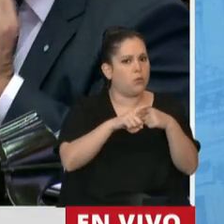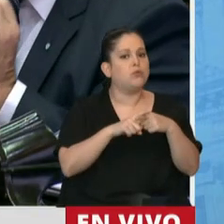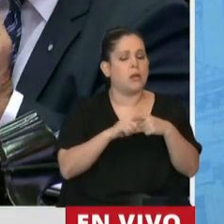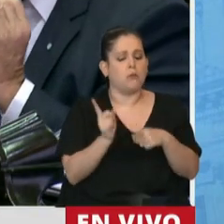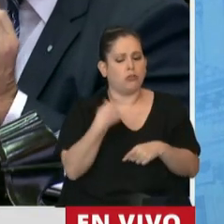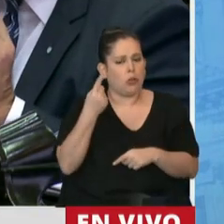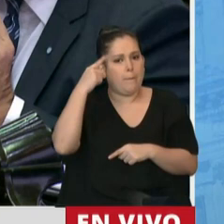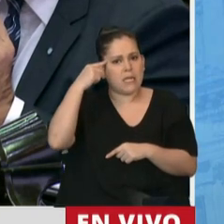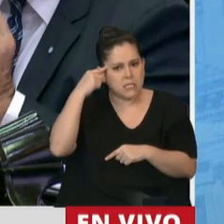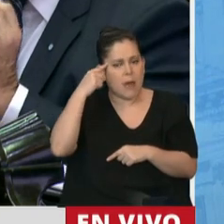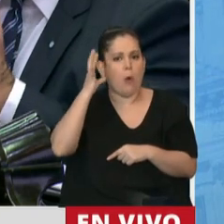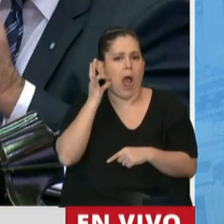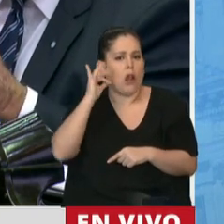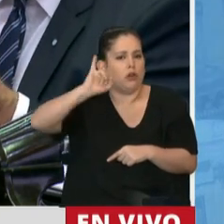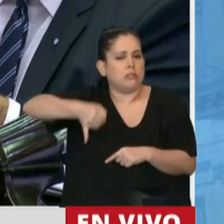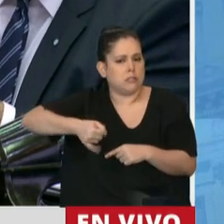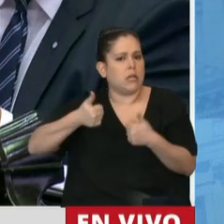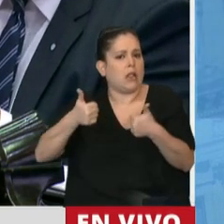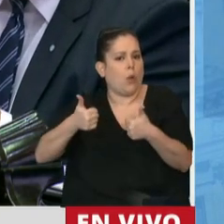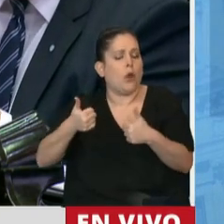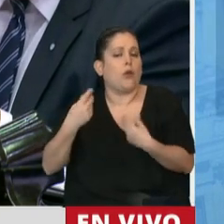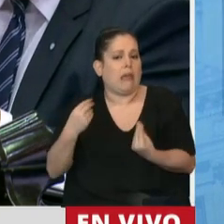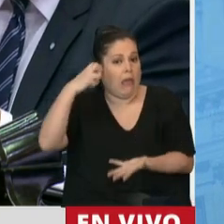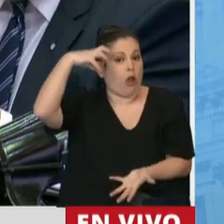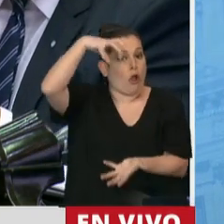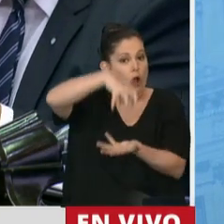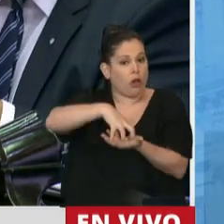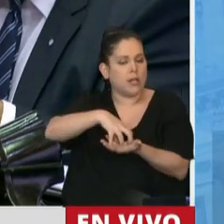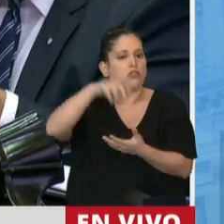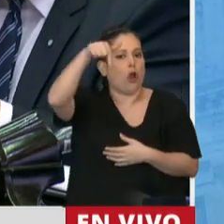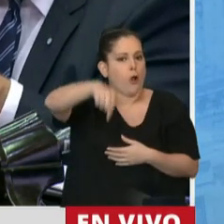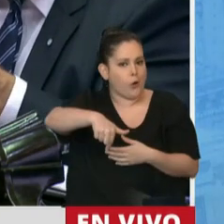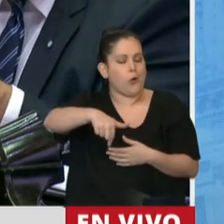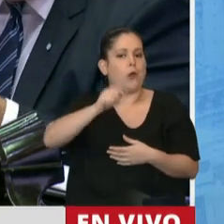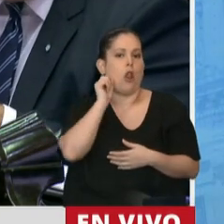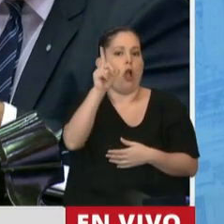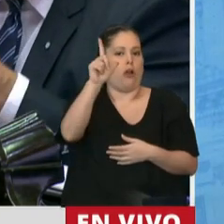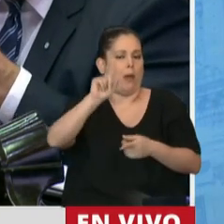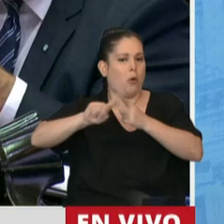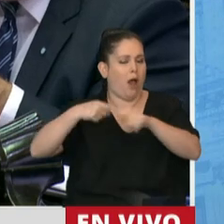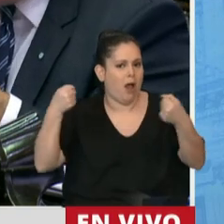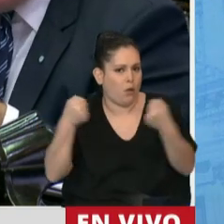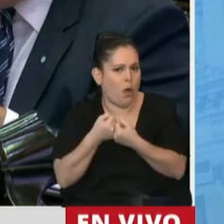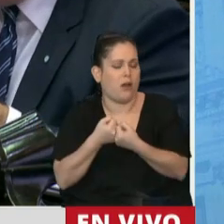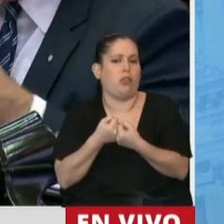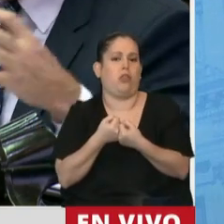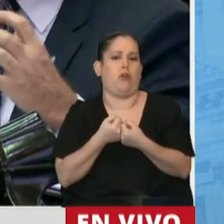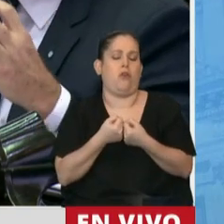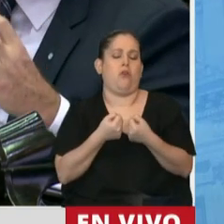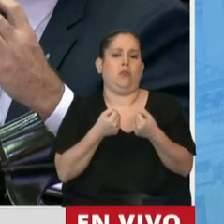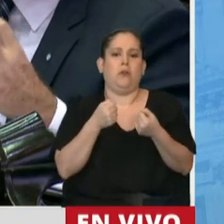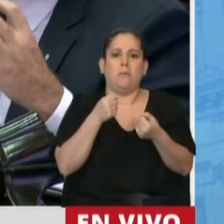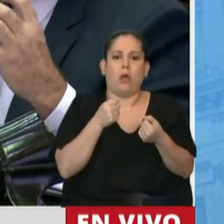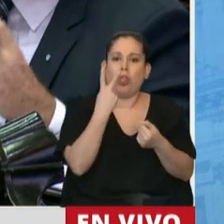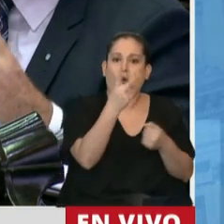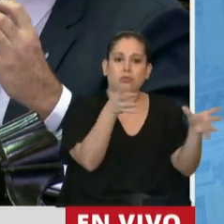sí creemos que es positivo, es que desde este Congreso hoy estamos logrando un consenso, estamos logrando un acuerdo, sobre todo